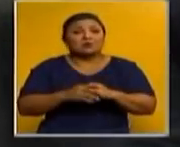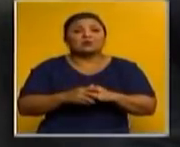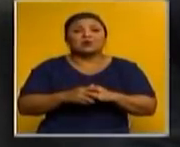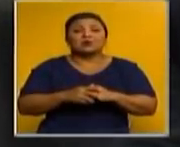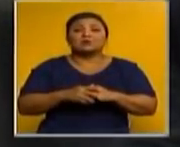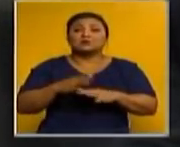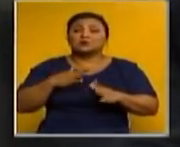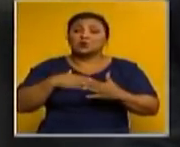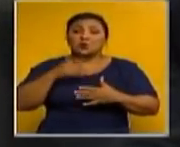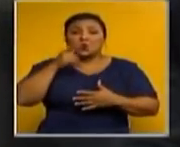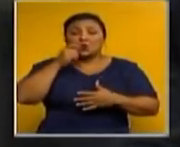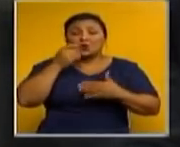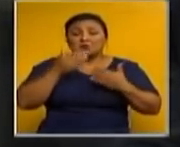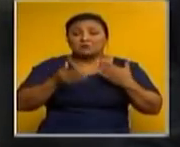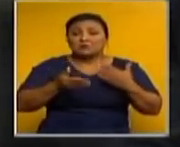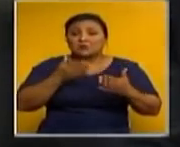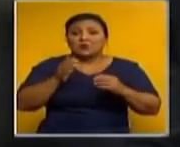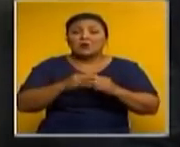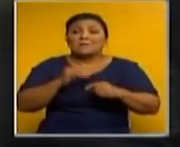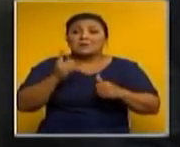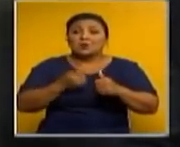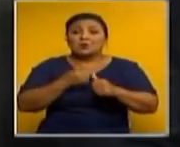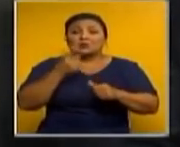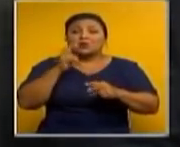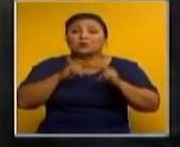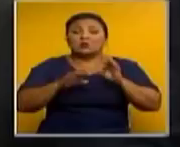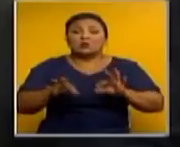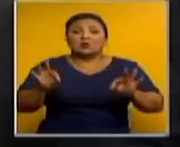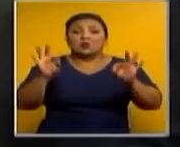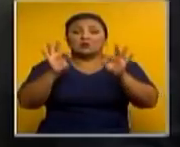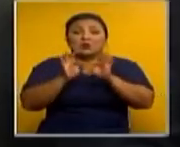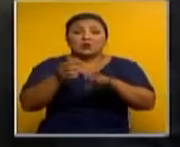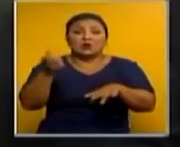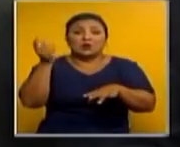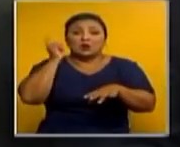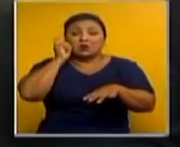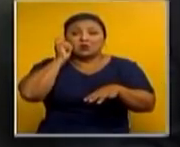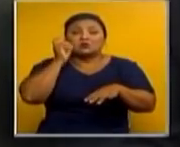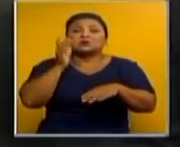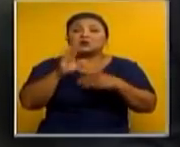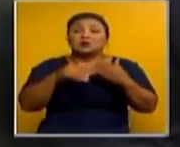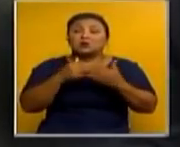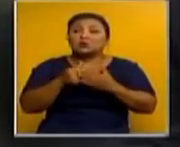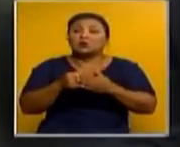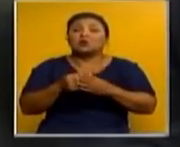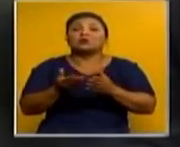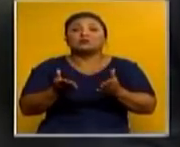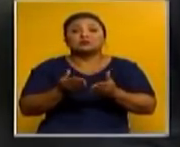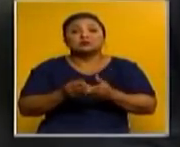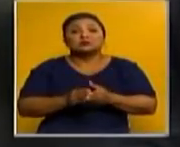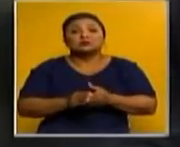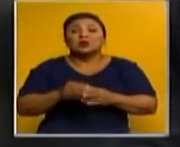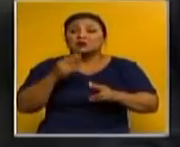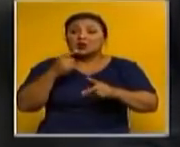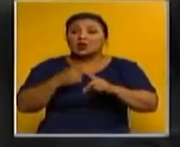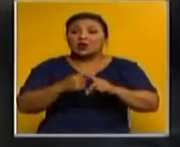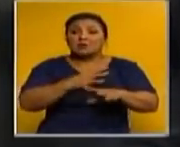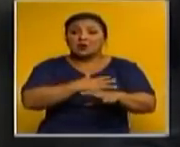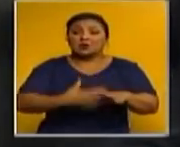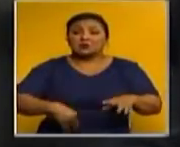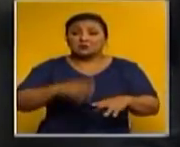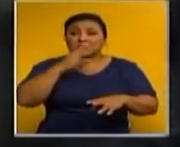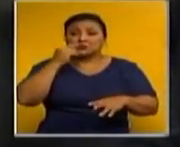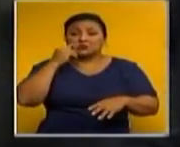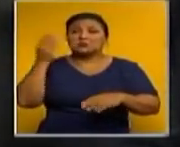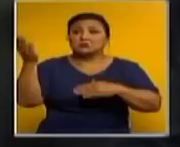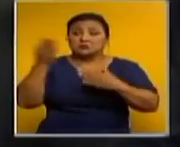es en este momento de la investigación importante escuchar y recibir la versión del expresidente y por eso